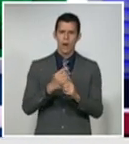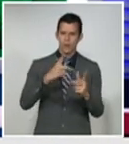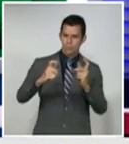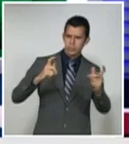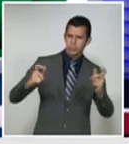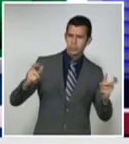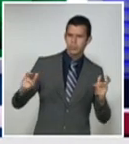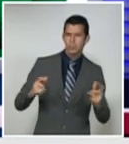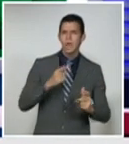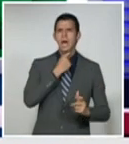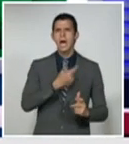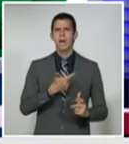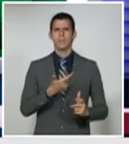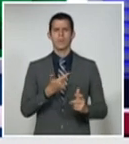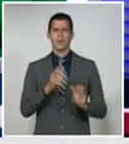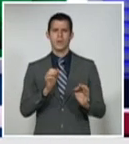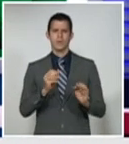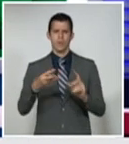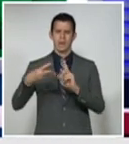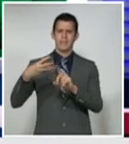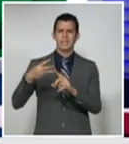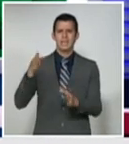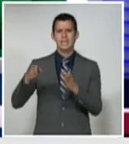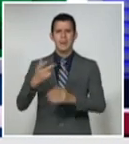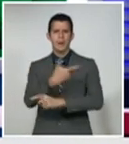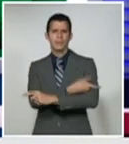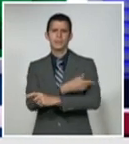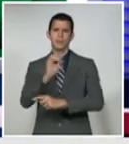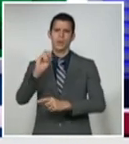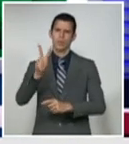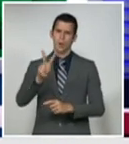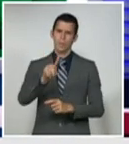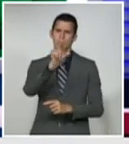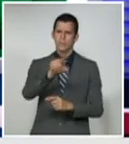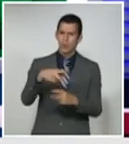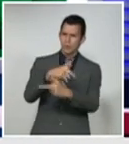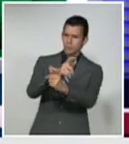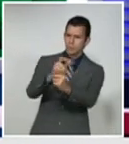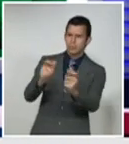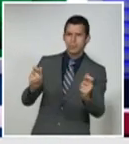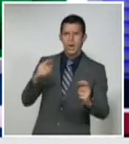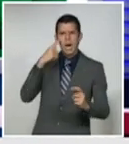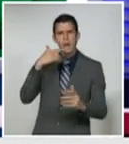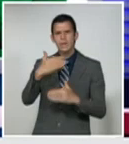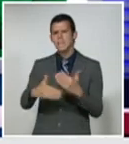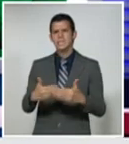mediante el ensayo fase 3 que se está realizando en nuestro país.